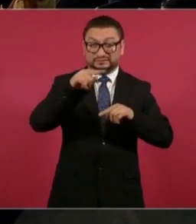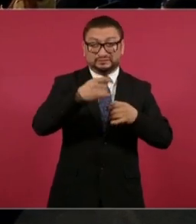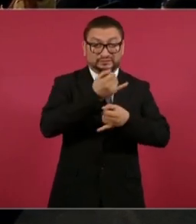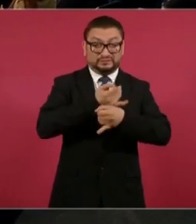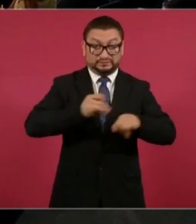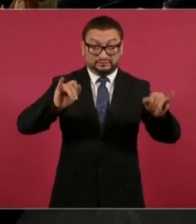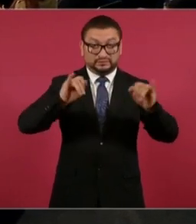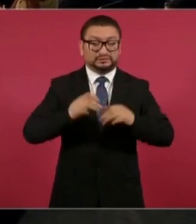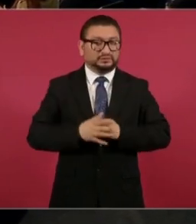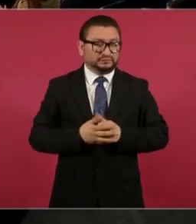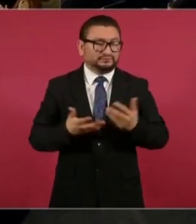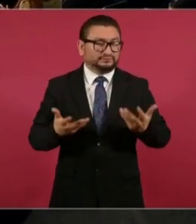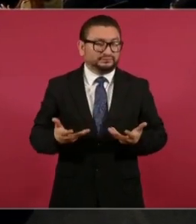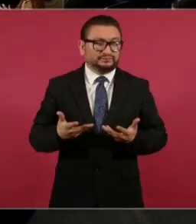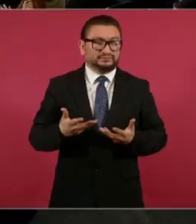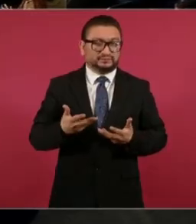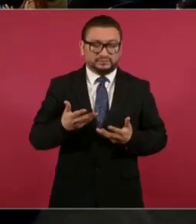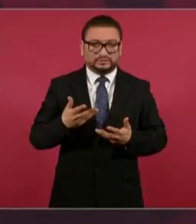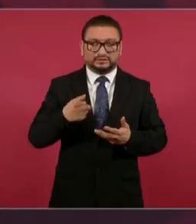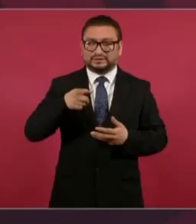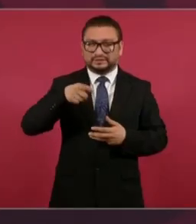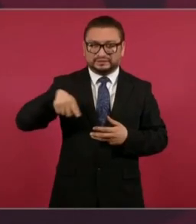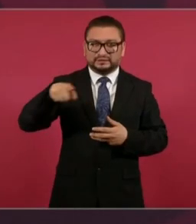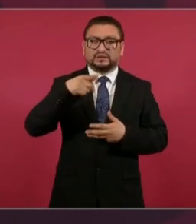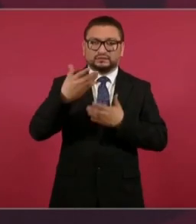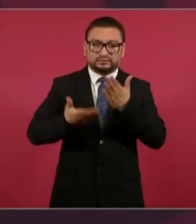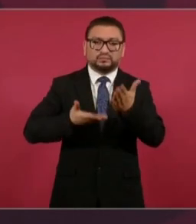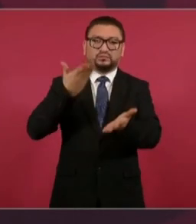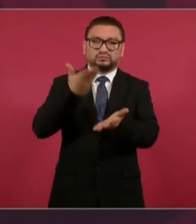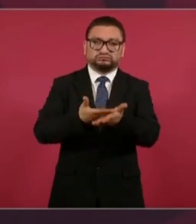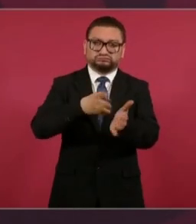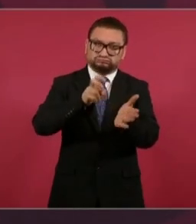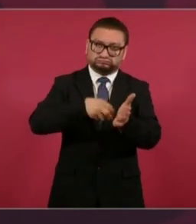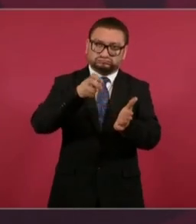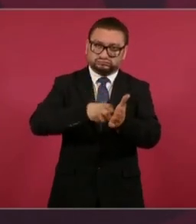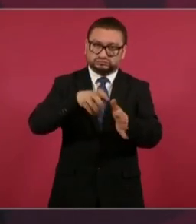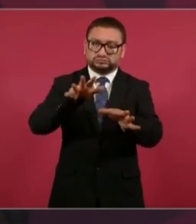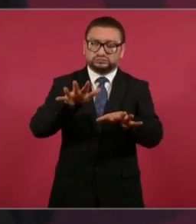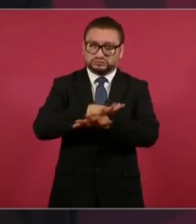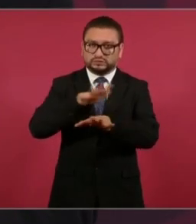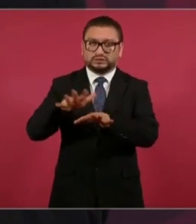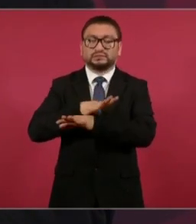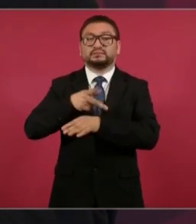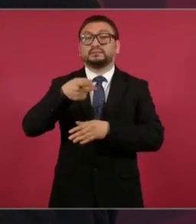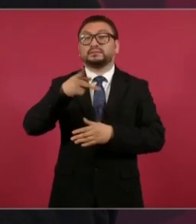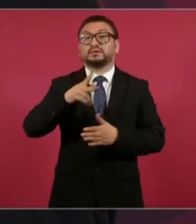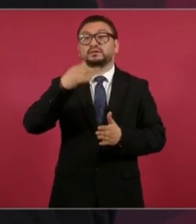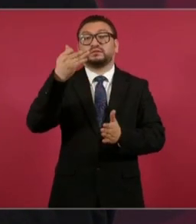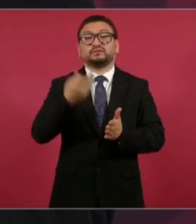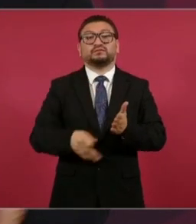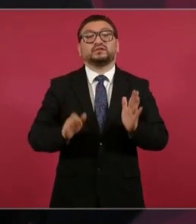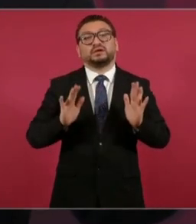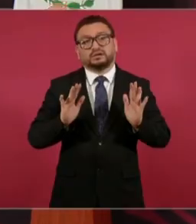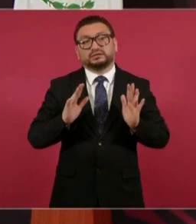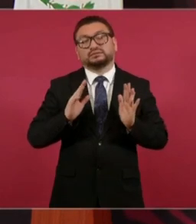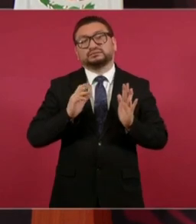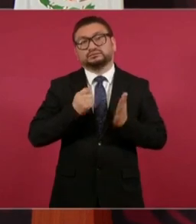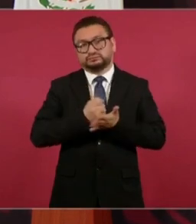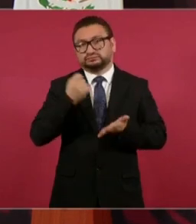autónomos es una iniciativa de reforma falta